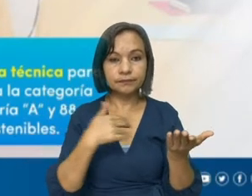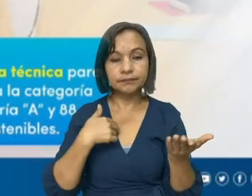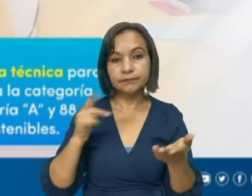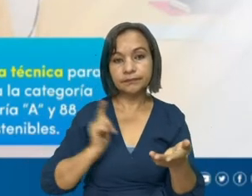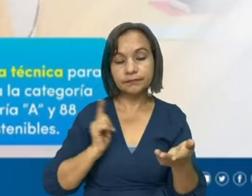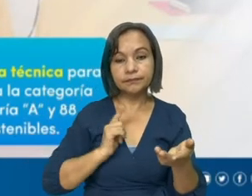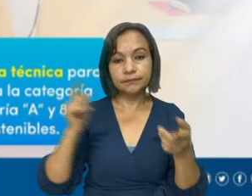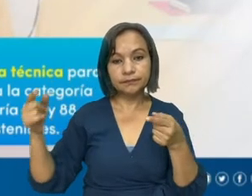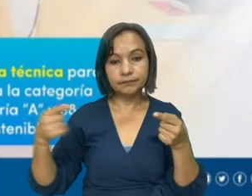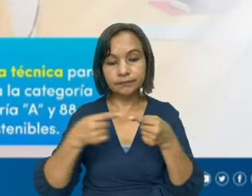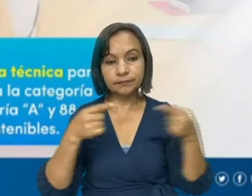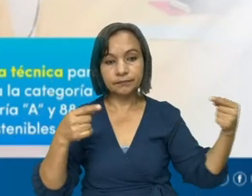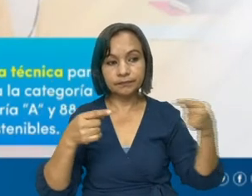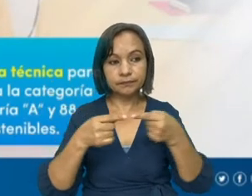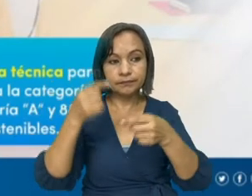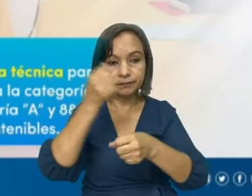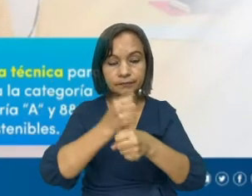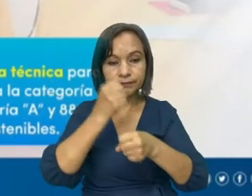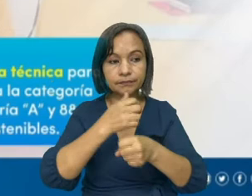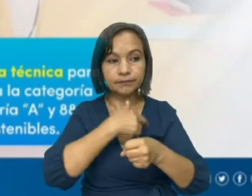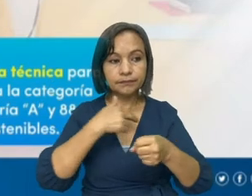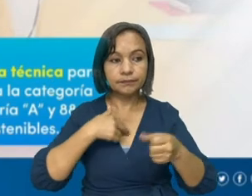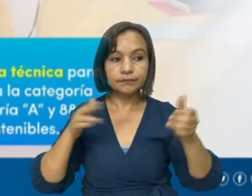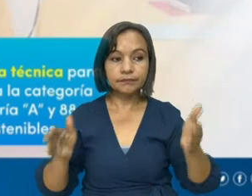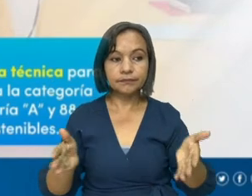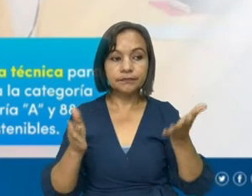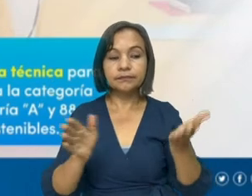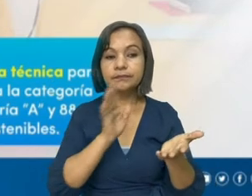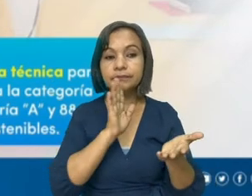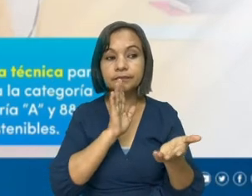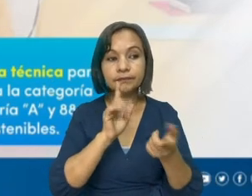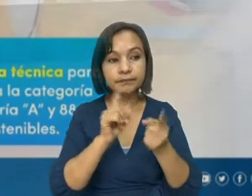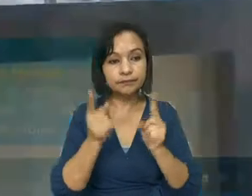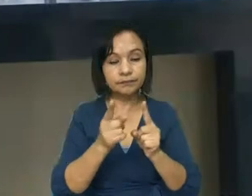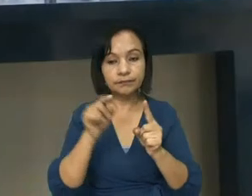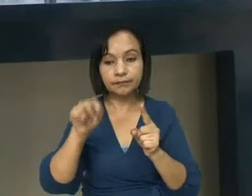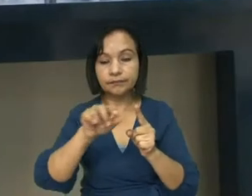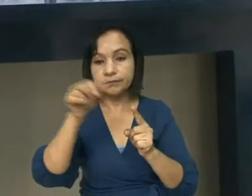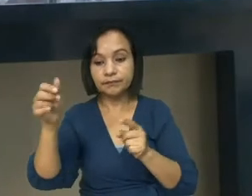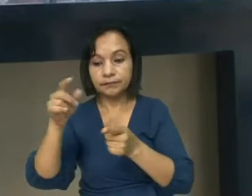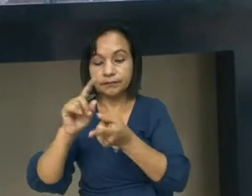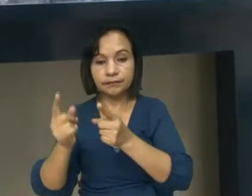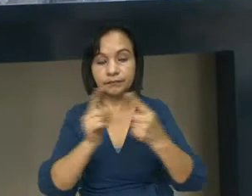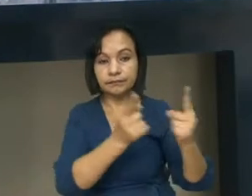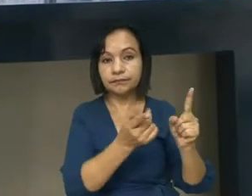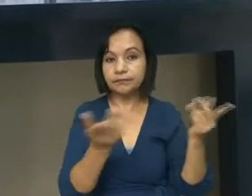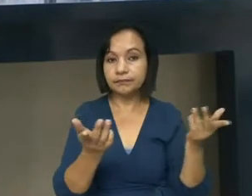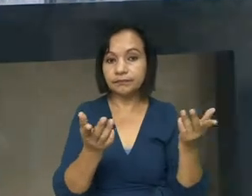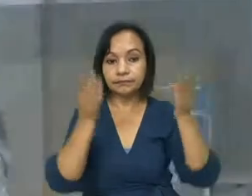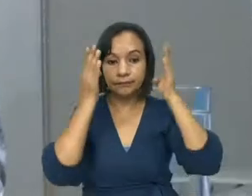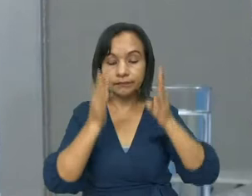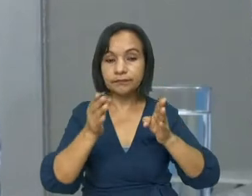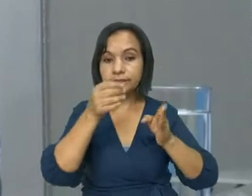tenemos una estrategia para promover eso, porque cuando hablamos de pasarlo de una categoría a otra, significa de que el